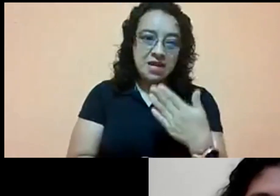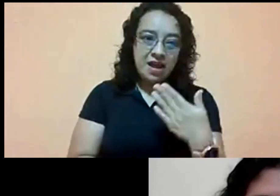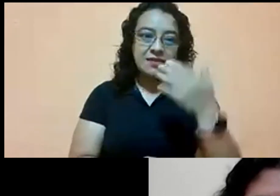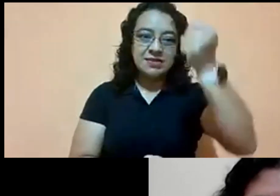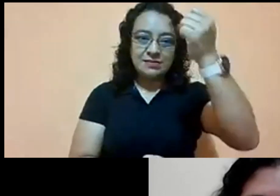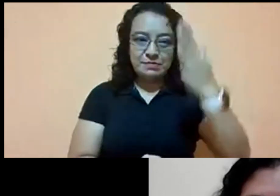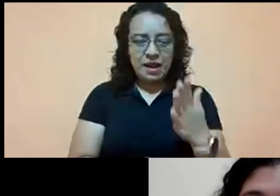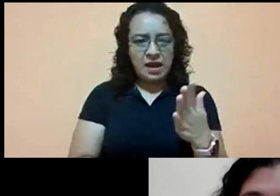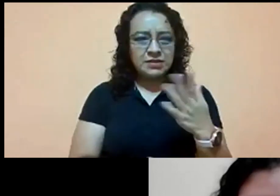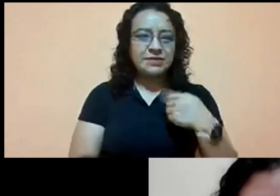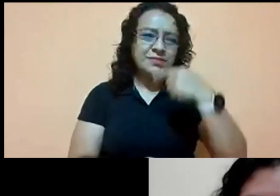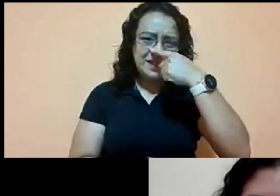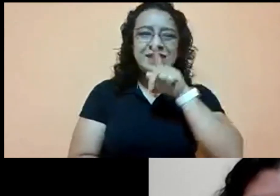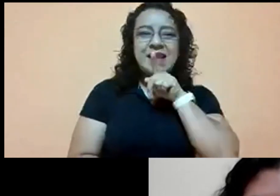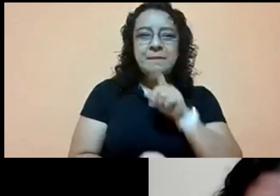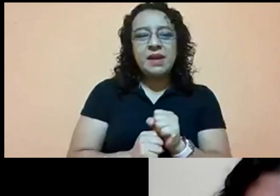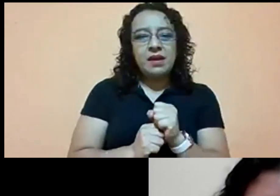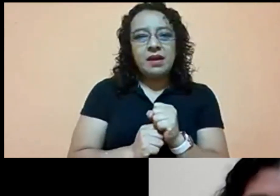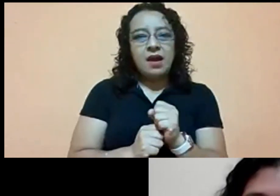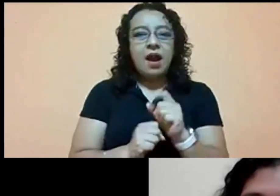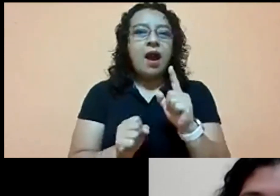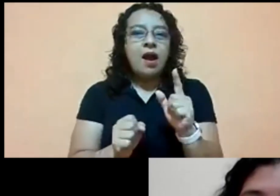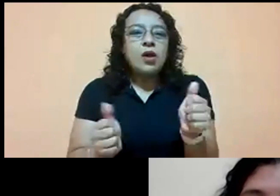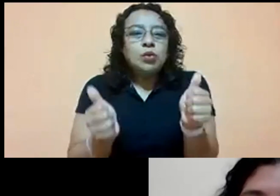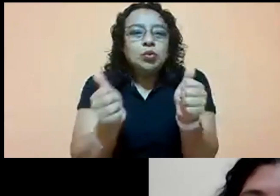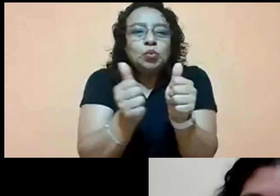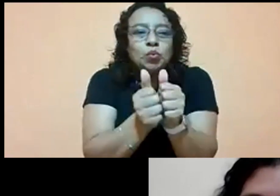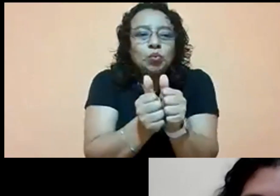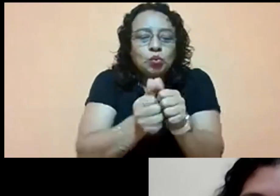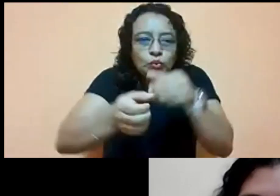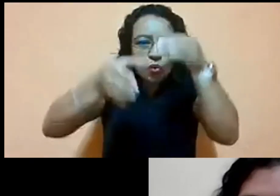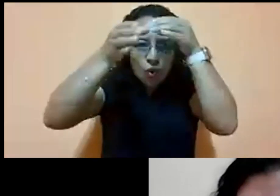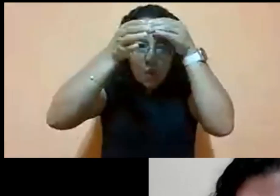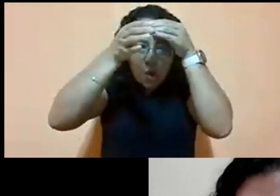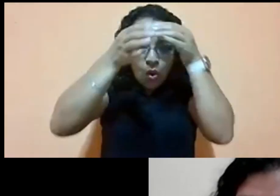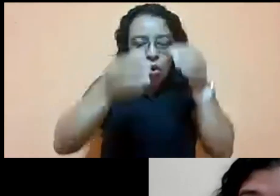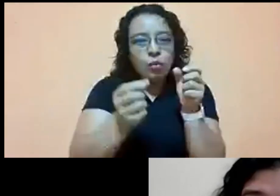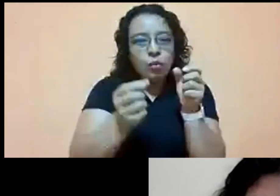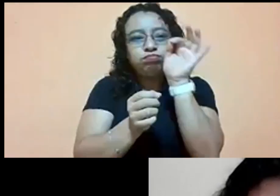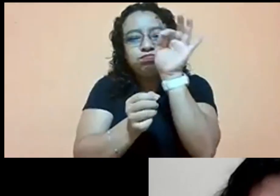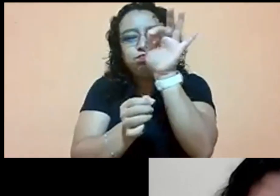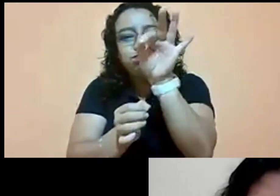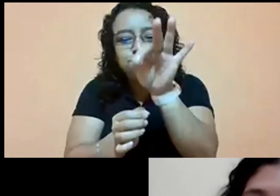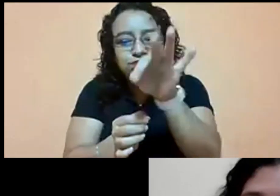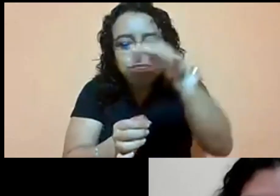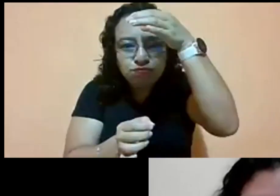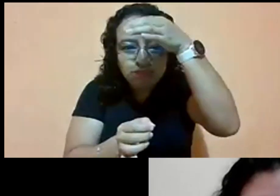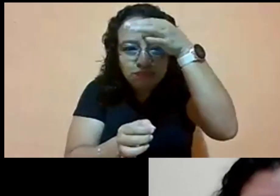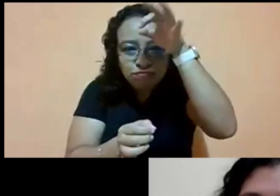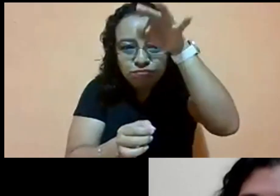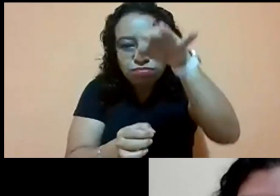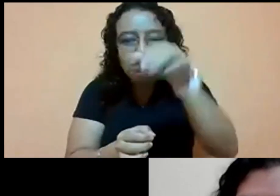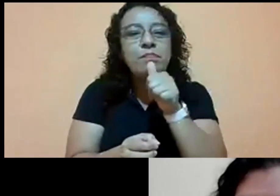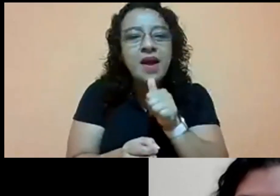también realmente la fuente de sabiduría que día a día le transmiten a nuestros niños, la paciencia, el